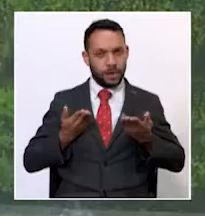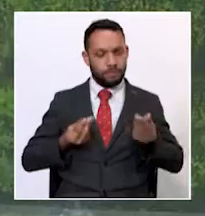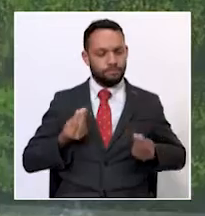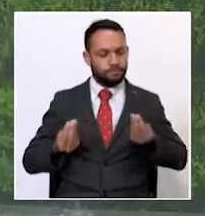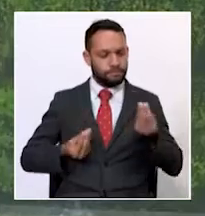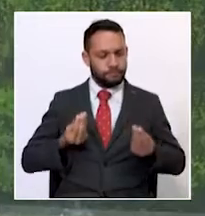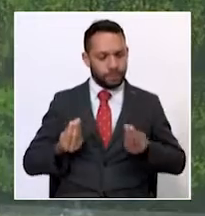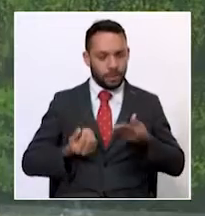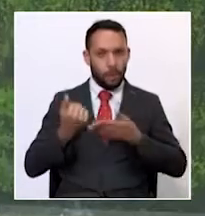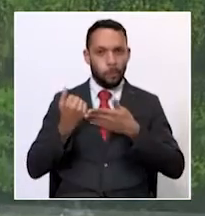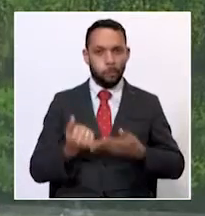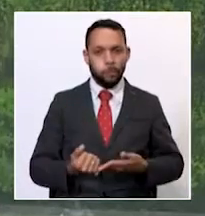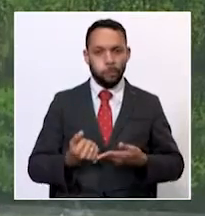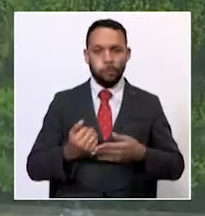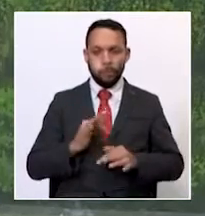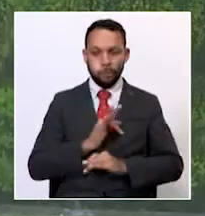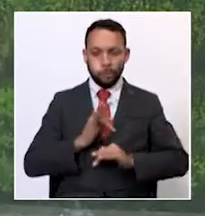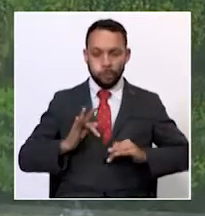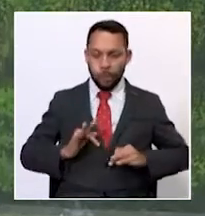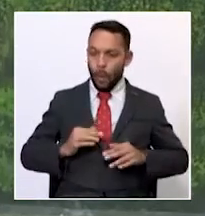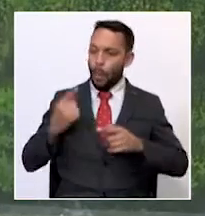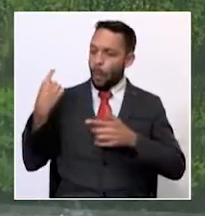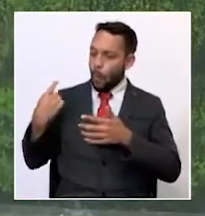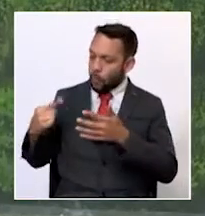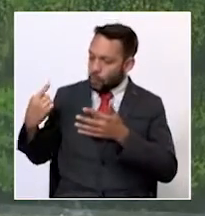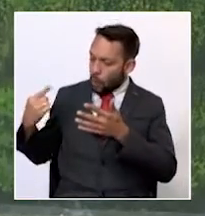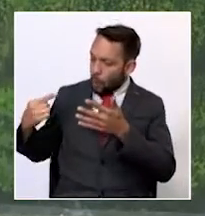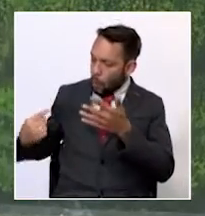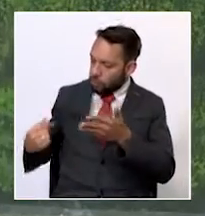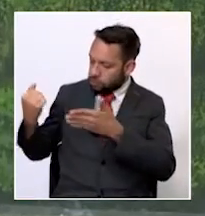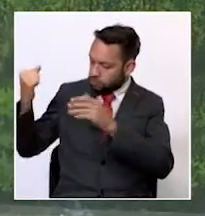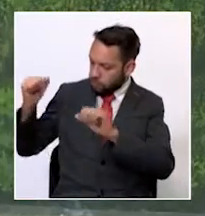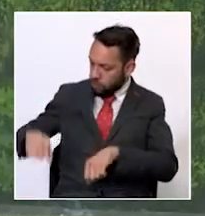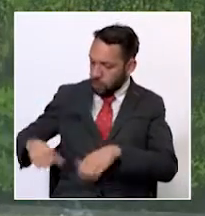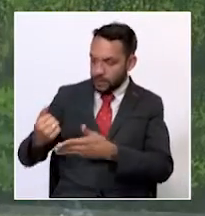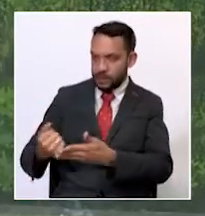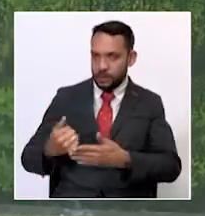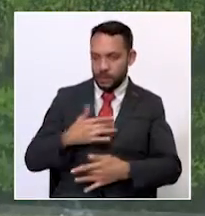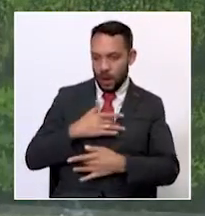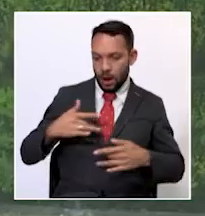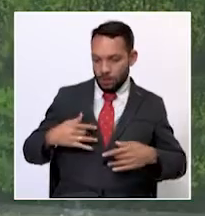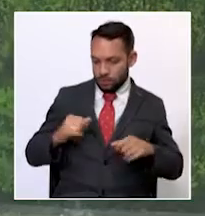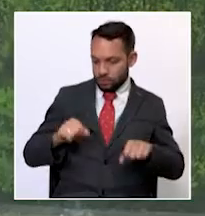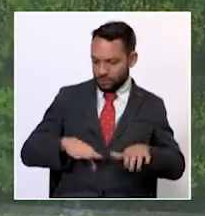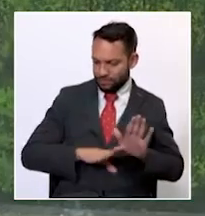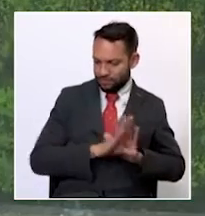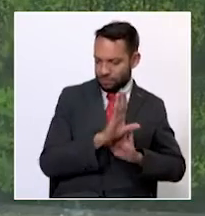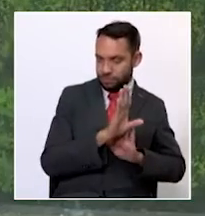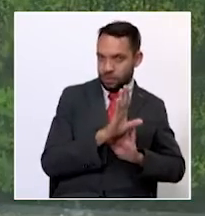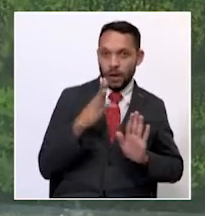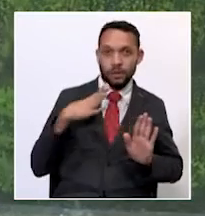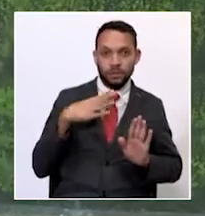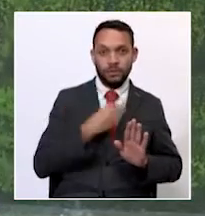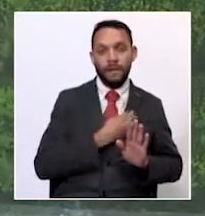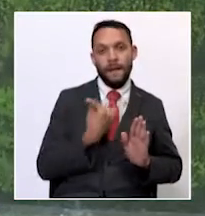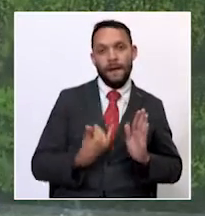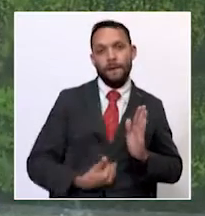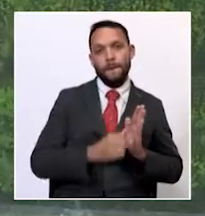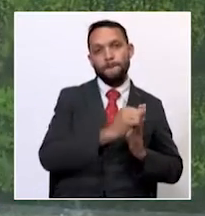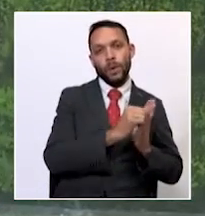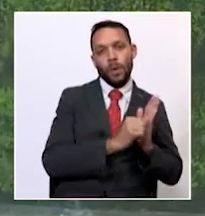hacer terapias complementarias en muchos procesos. Especialmente nosotros tenemos un programa